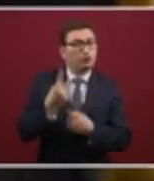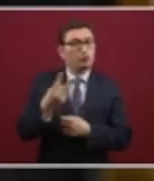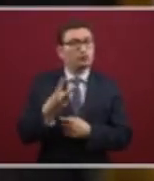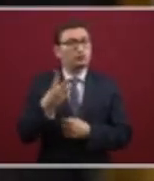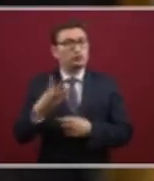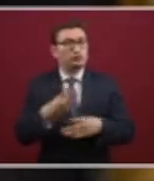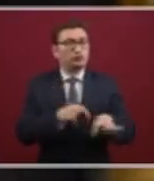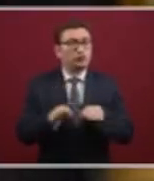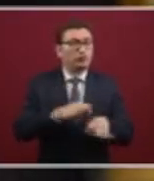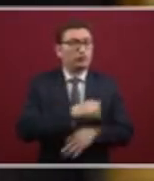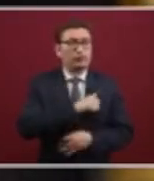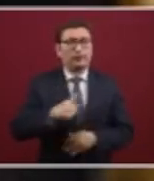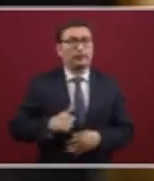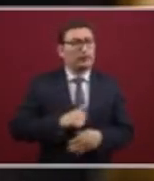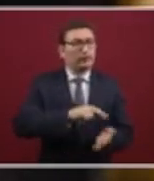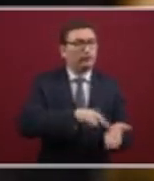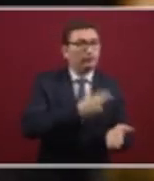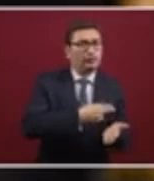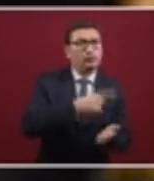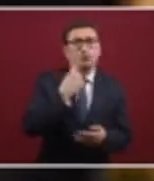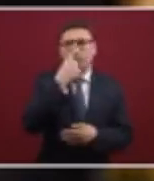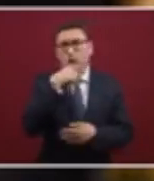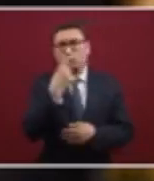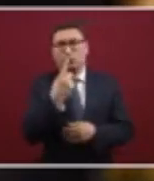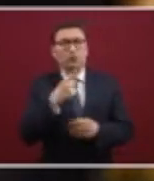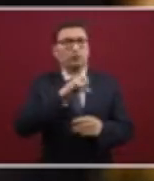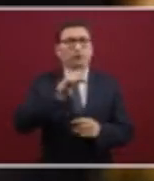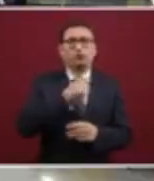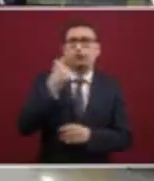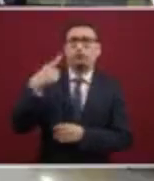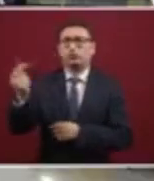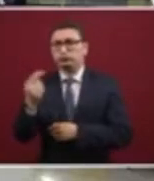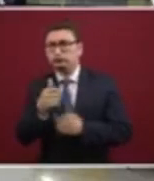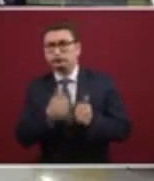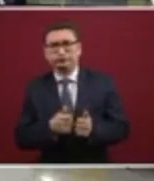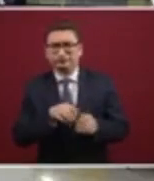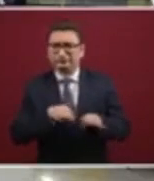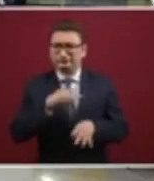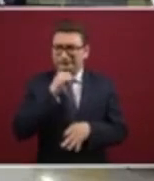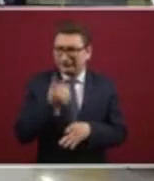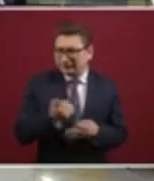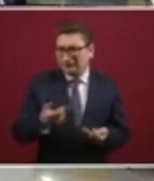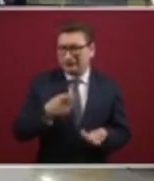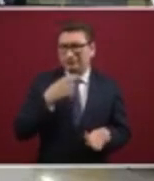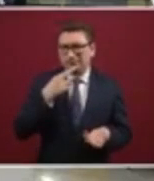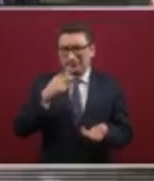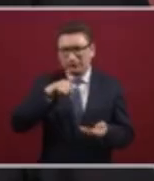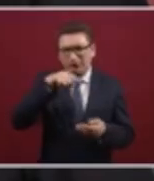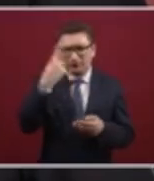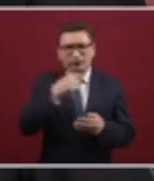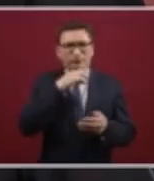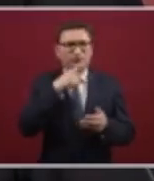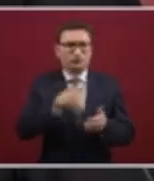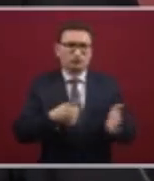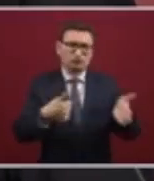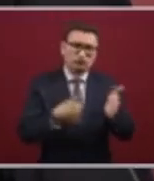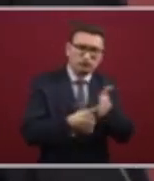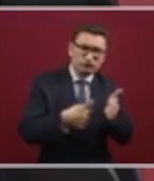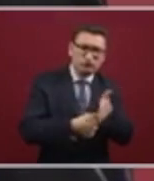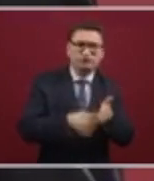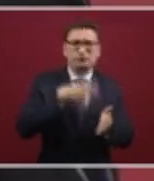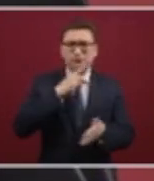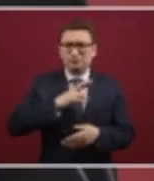a las alcaldías y firma, llega una hora, se va. No, sería muy fácil poner un reloj checador, un